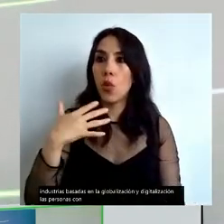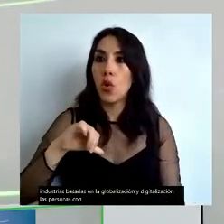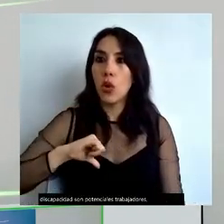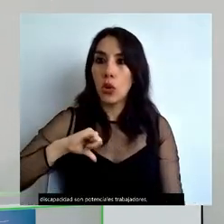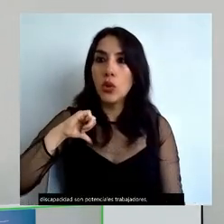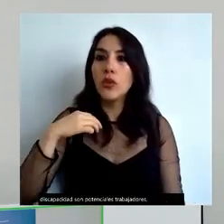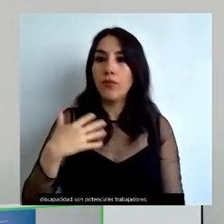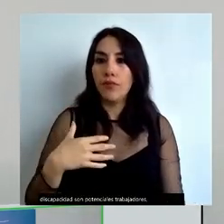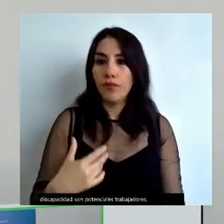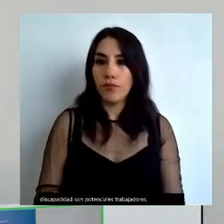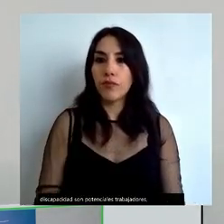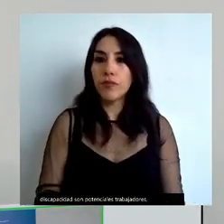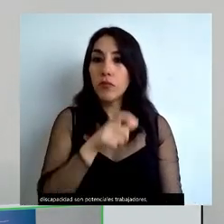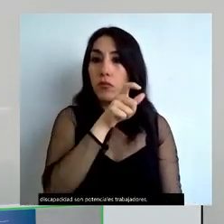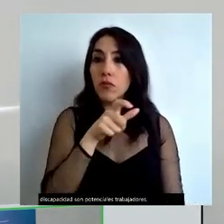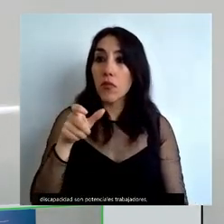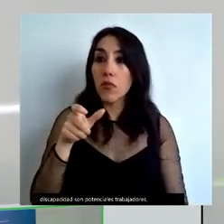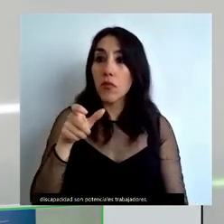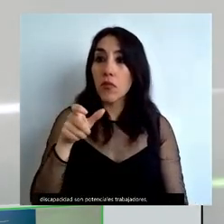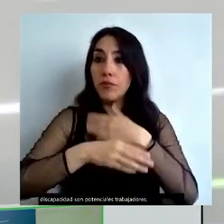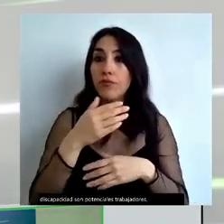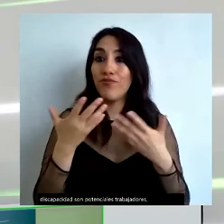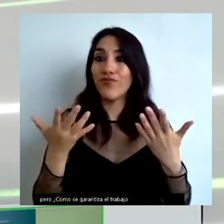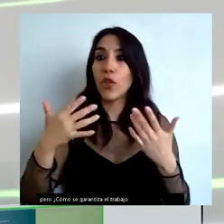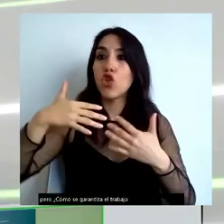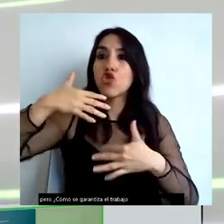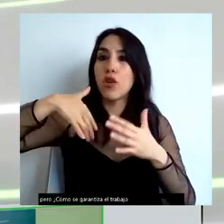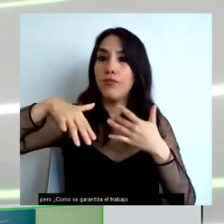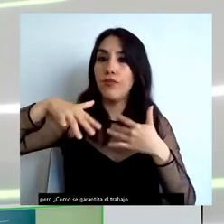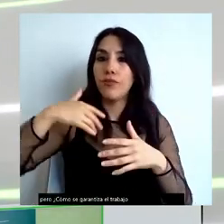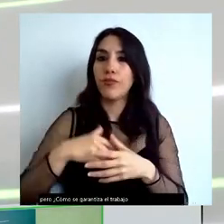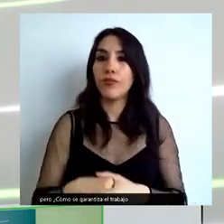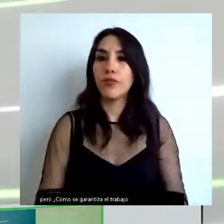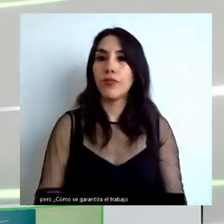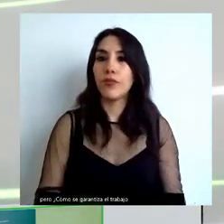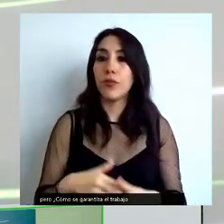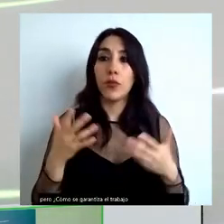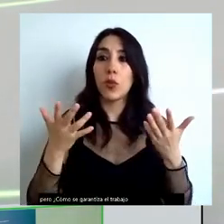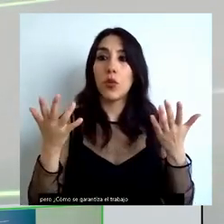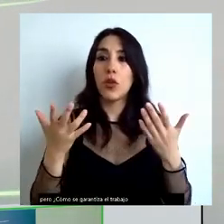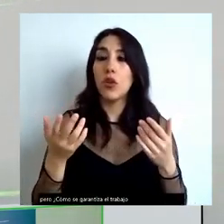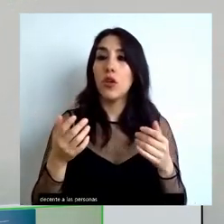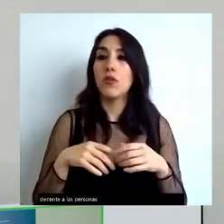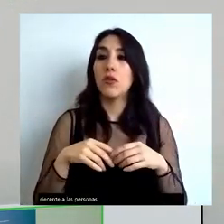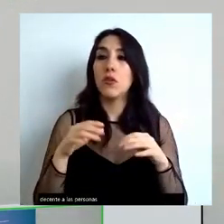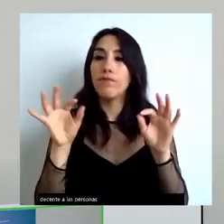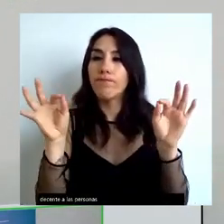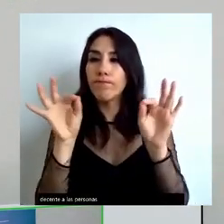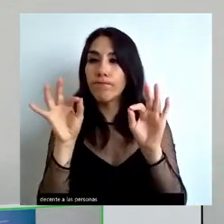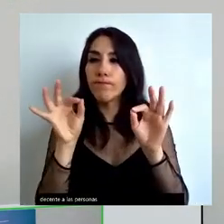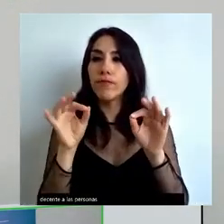contexto? ¿Cuáles son las recomendaciones específicas de la OIT para los